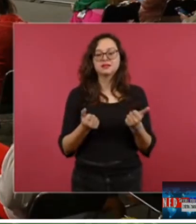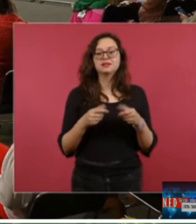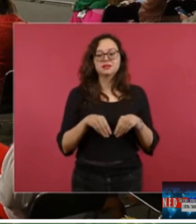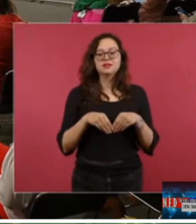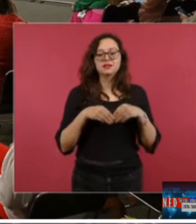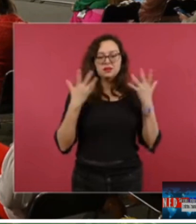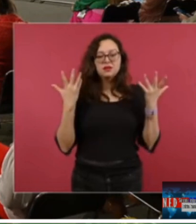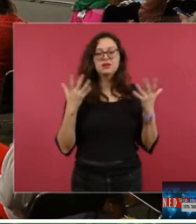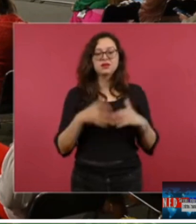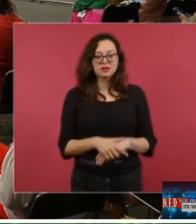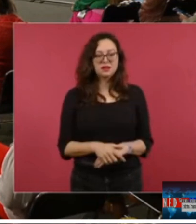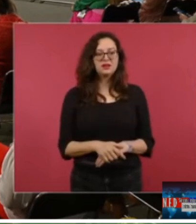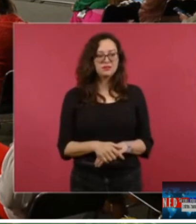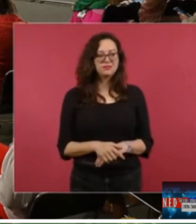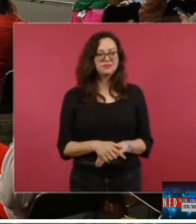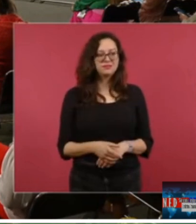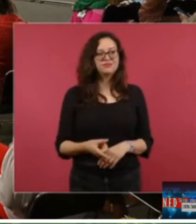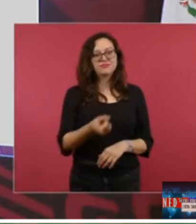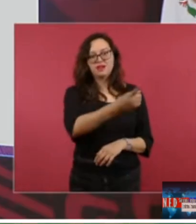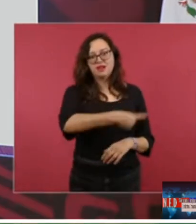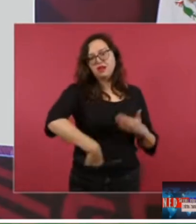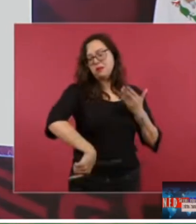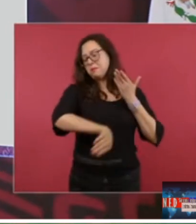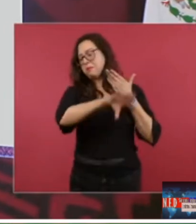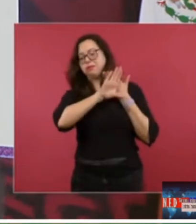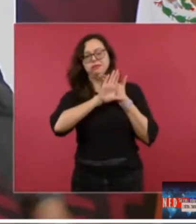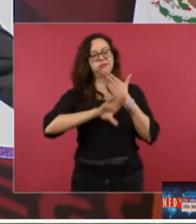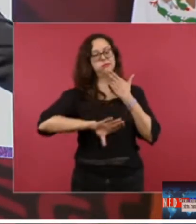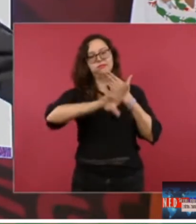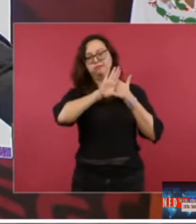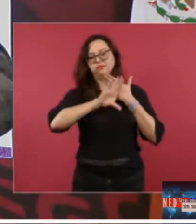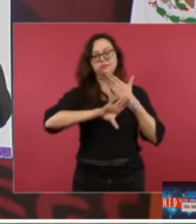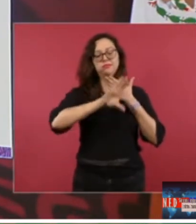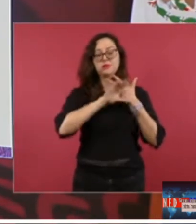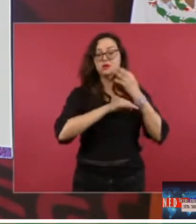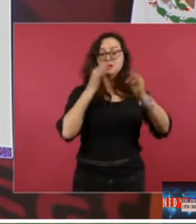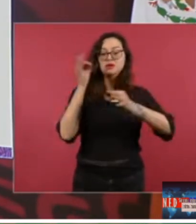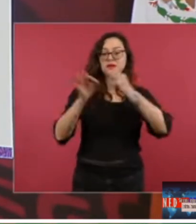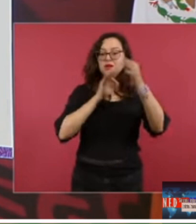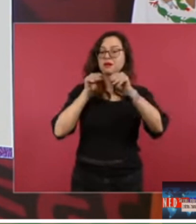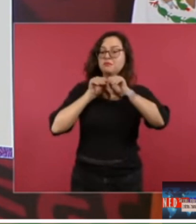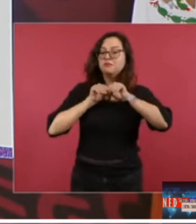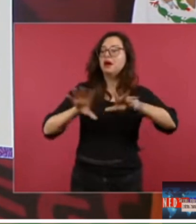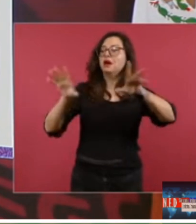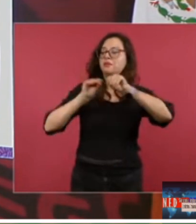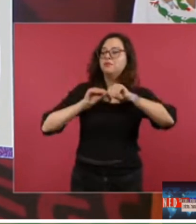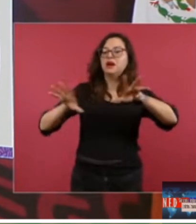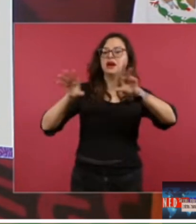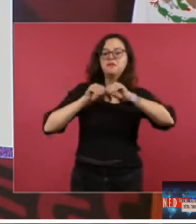Vamos a ir a la conferencia porque hoy le responde al chayotero mayor Joaquín López